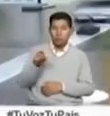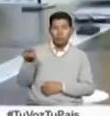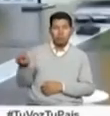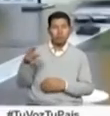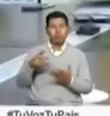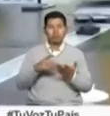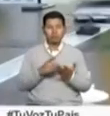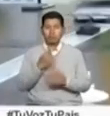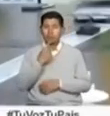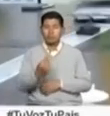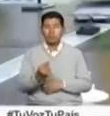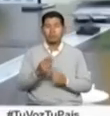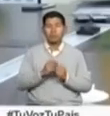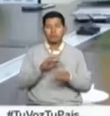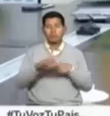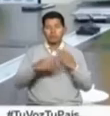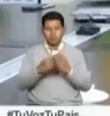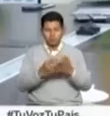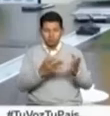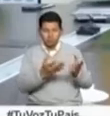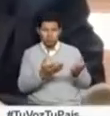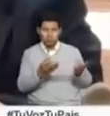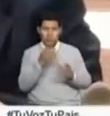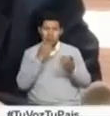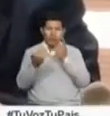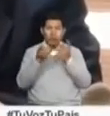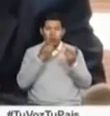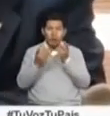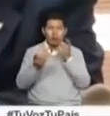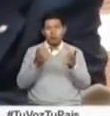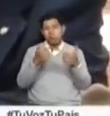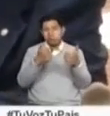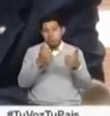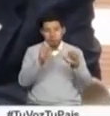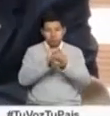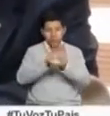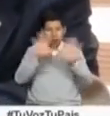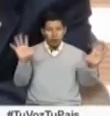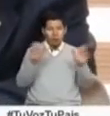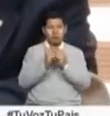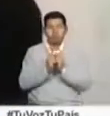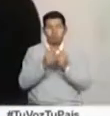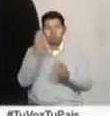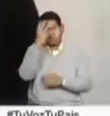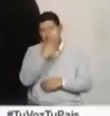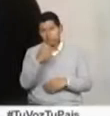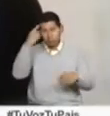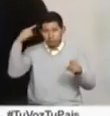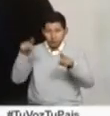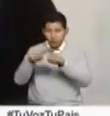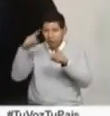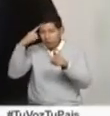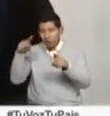señaló que durante estas jornadas se pudo establecer un diálogo sincero, claro y transparente sobre el Código Orgánico de la Salud. Y que creo que